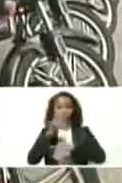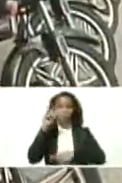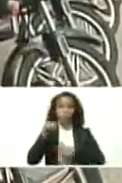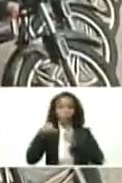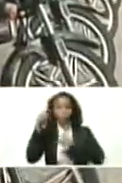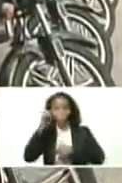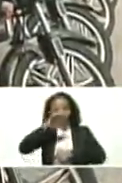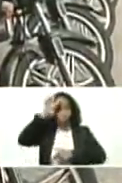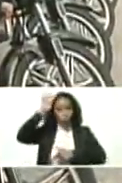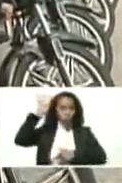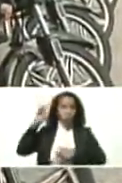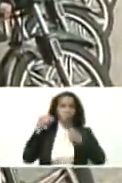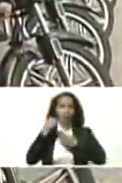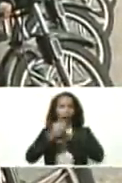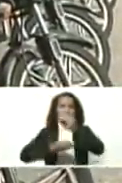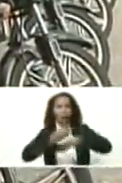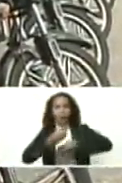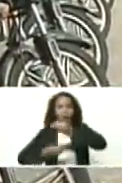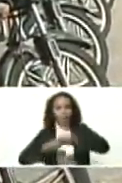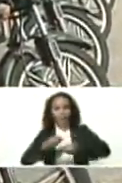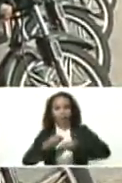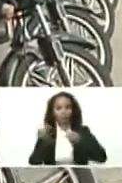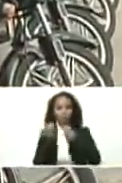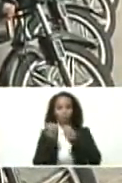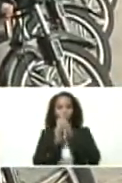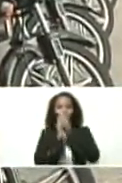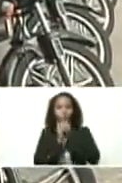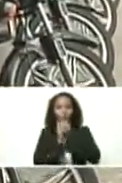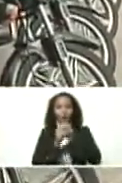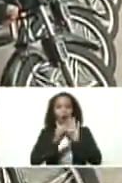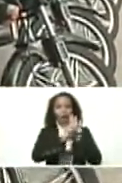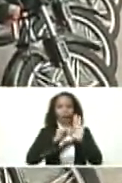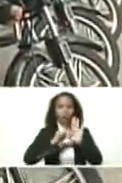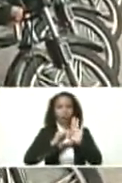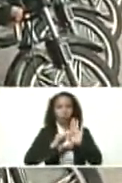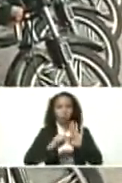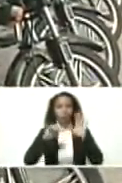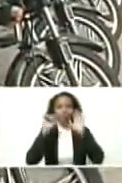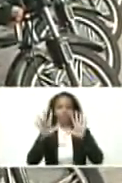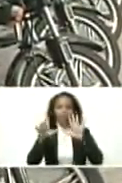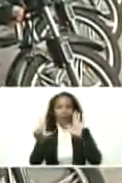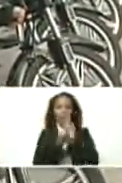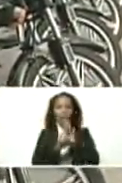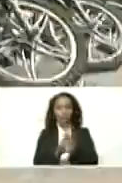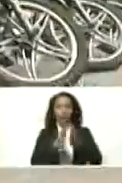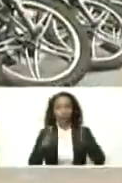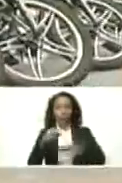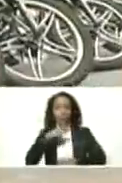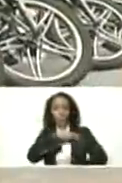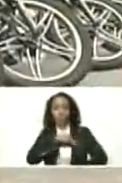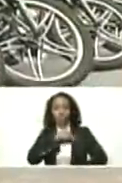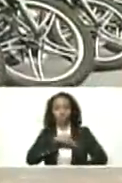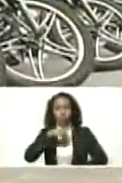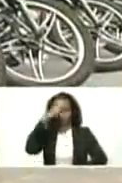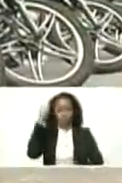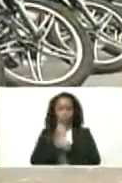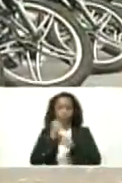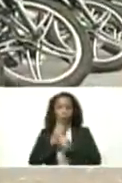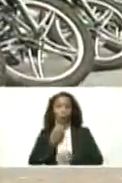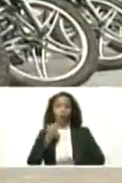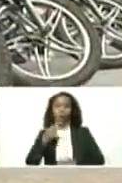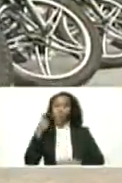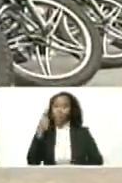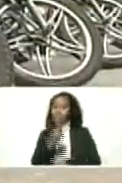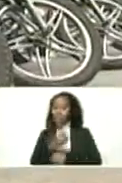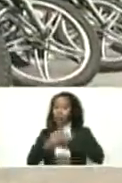Mervin Maldonado para garantizarle, como lo reza en el artículo 10 de la ley de la gran misión Chamba Juvenil, donde se le debe garantizar